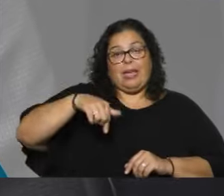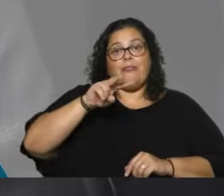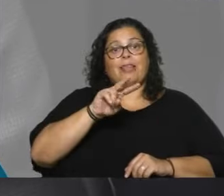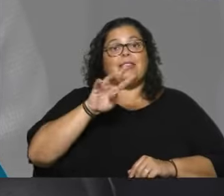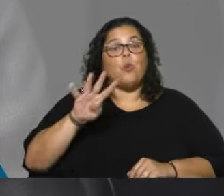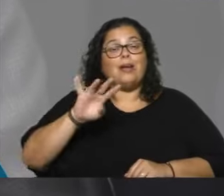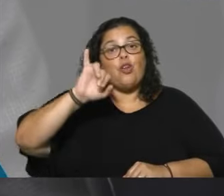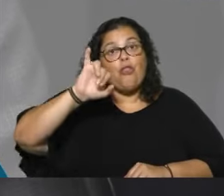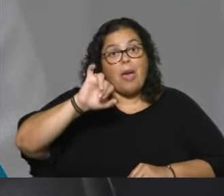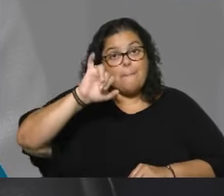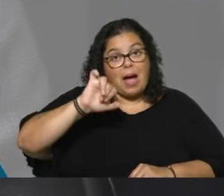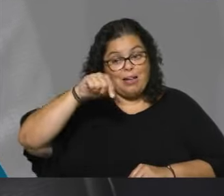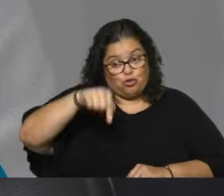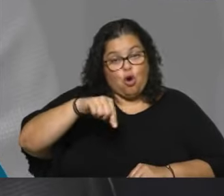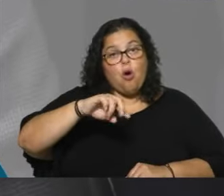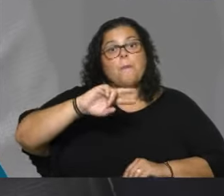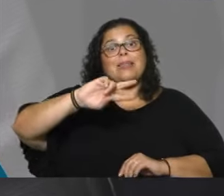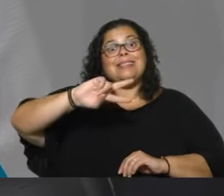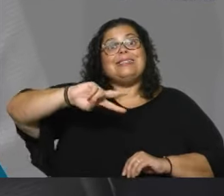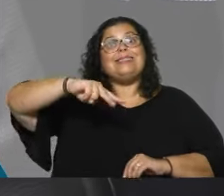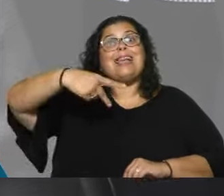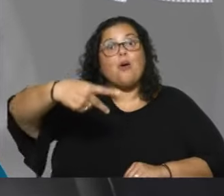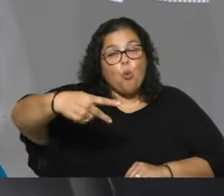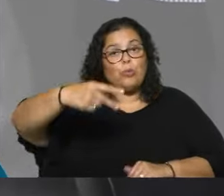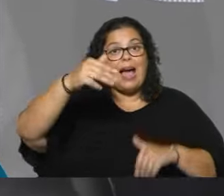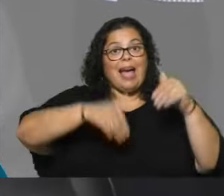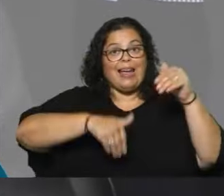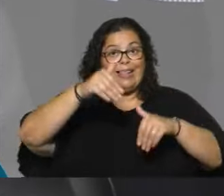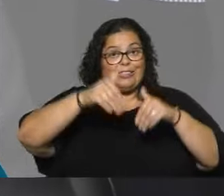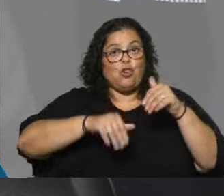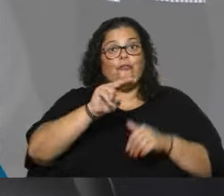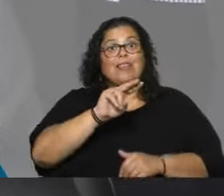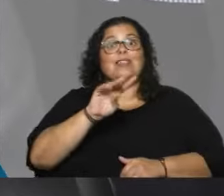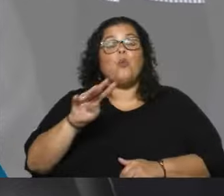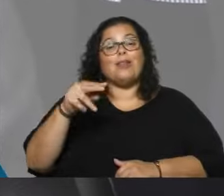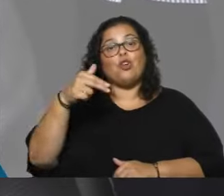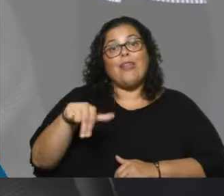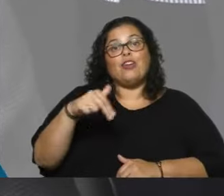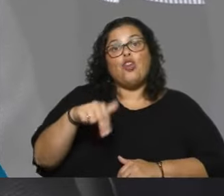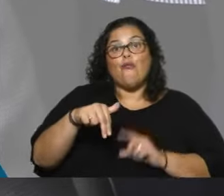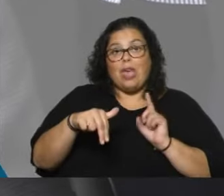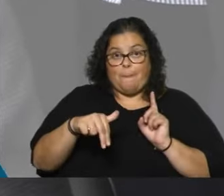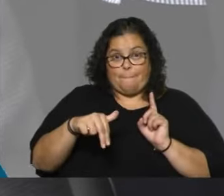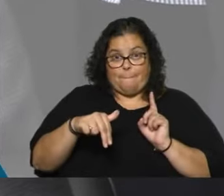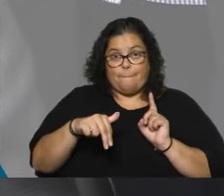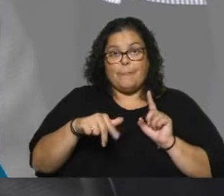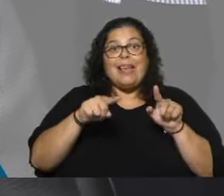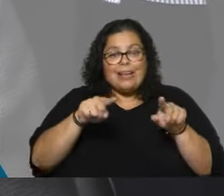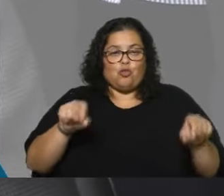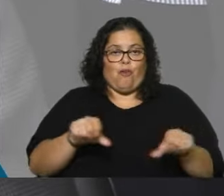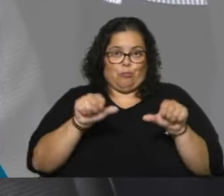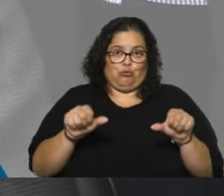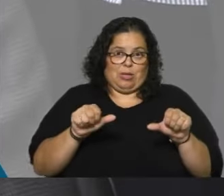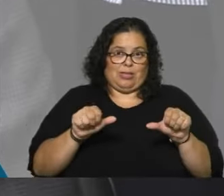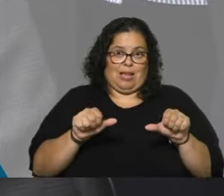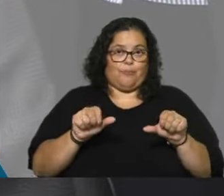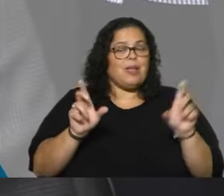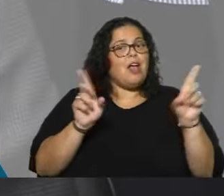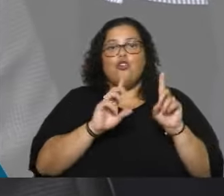la elección llamada balotaje del 24 de noviembre. Eso es lo que vamos a realizar.